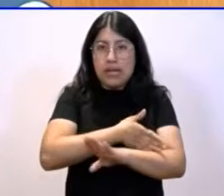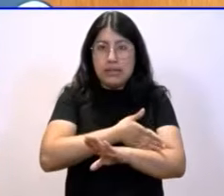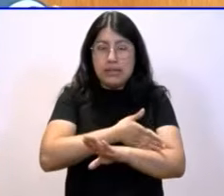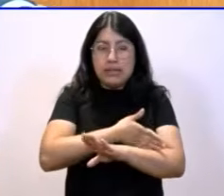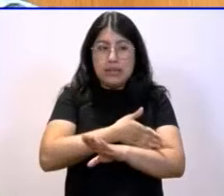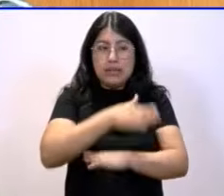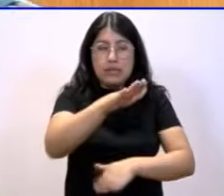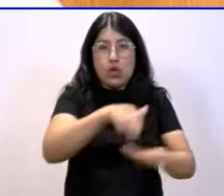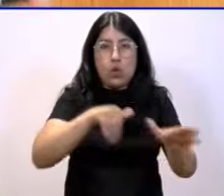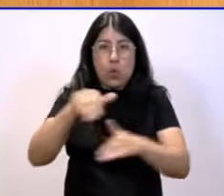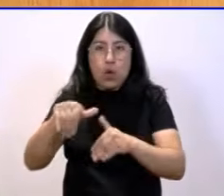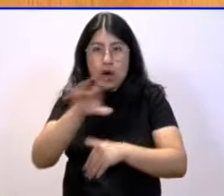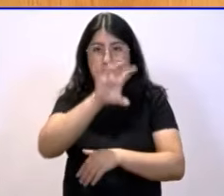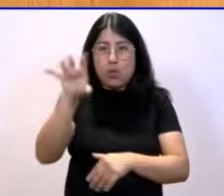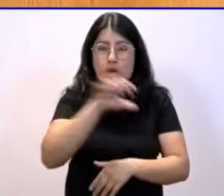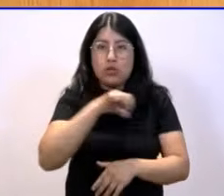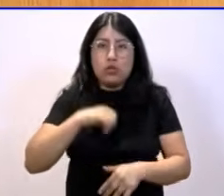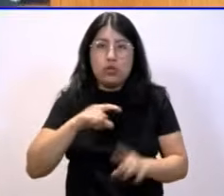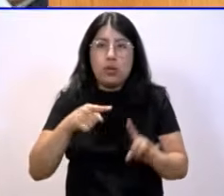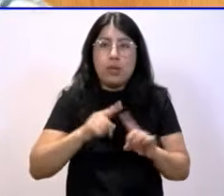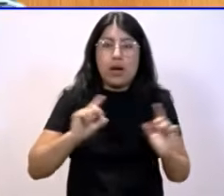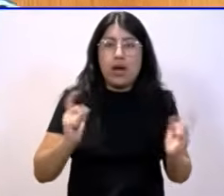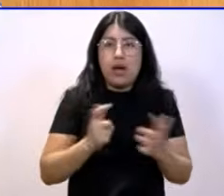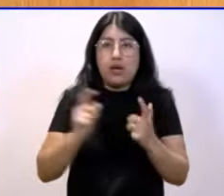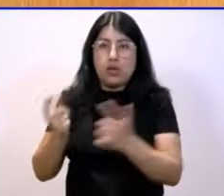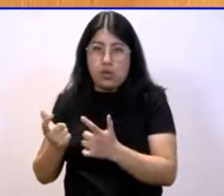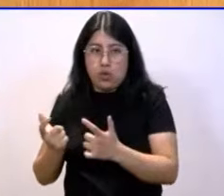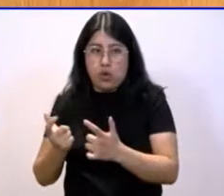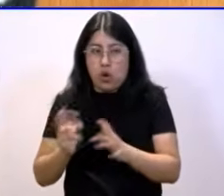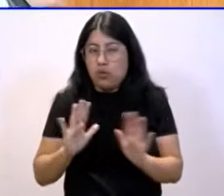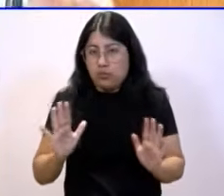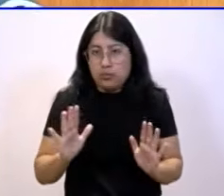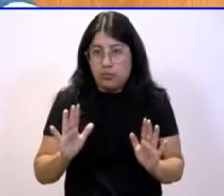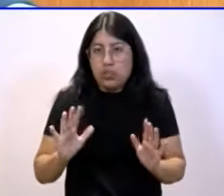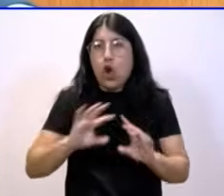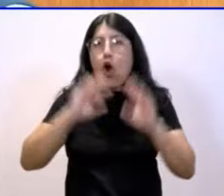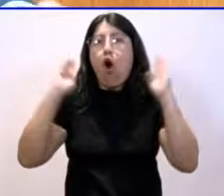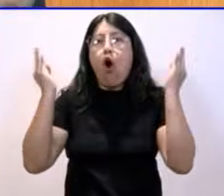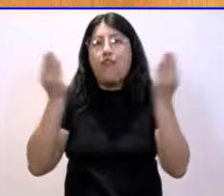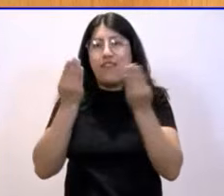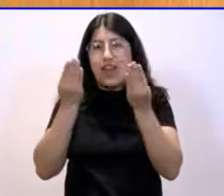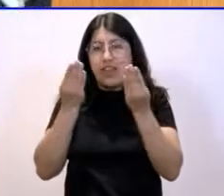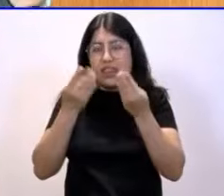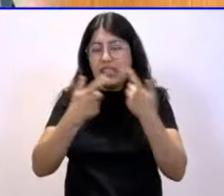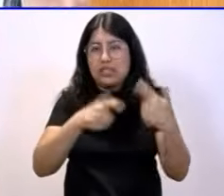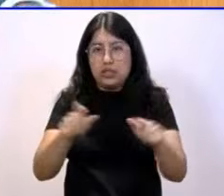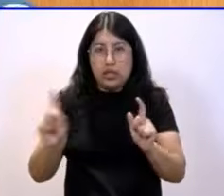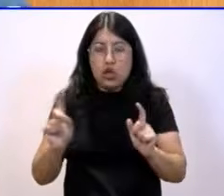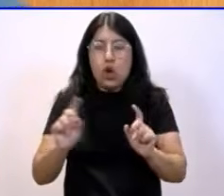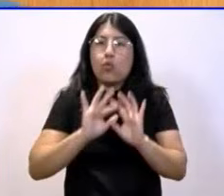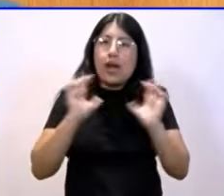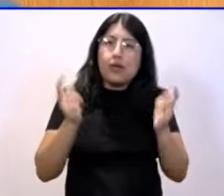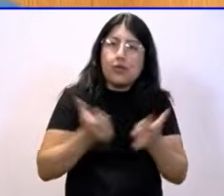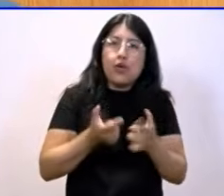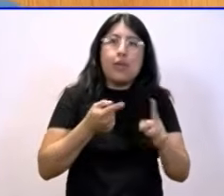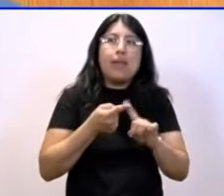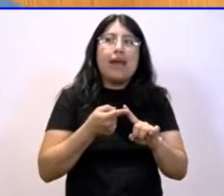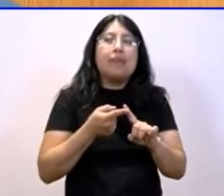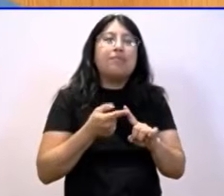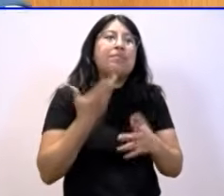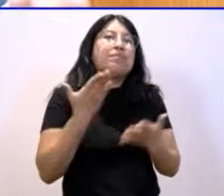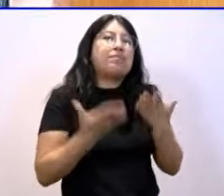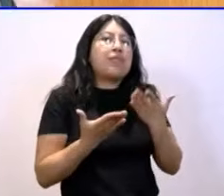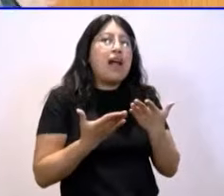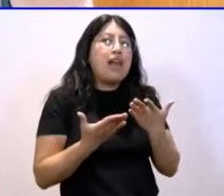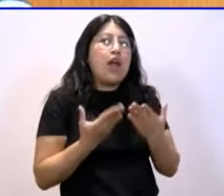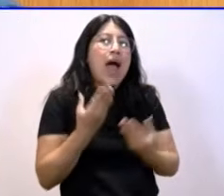las comunidades autónomas a una reunión, no conferencia sectorial, sino a una comisión de estudio para analizar qué hacer ante